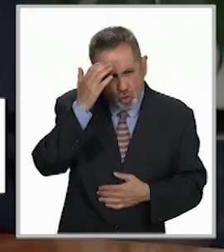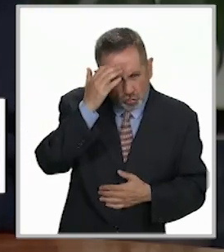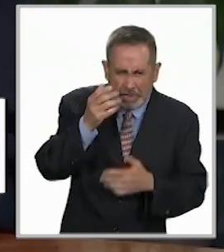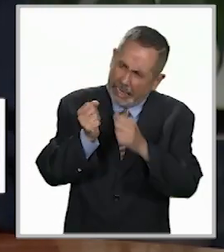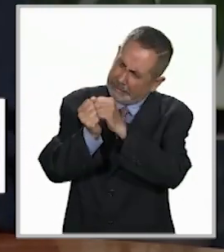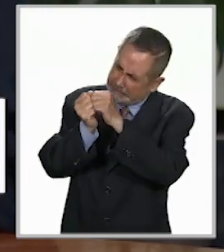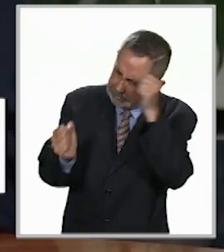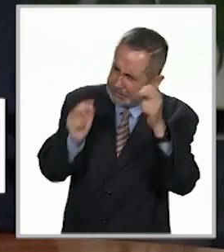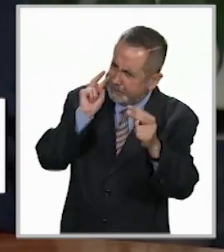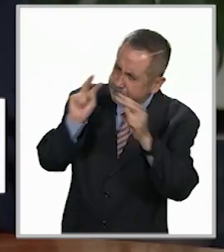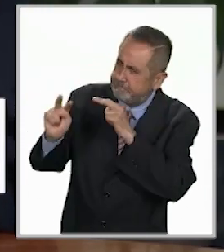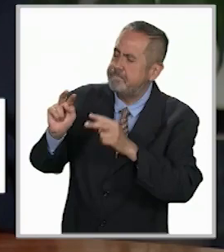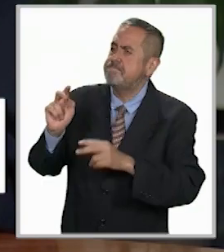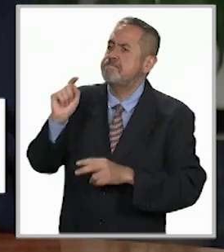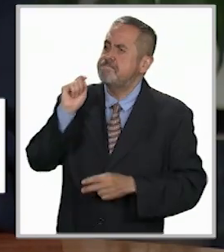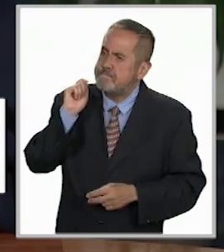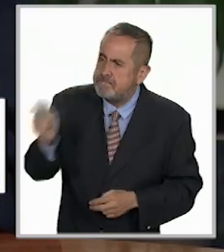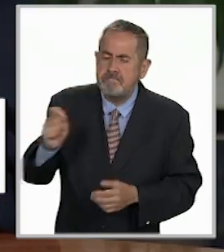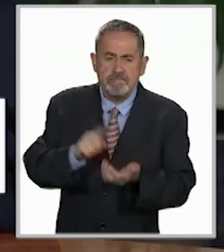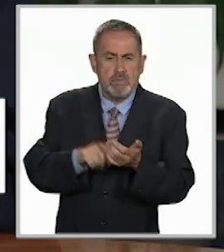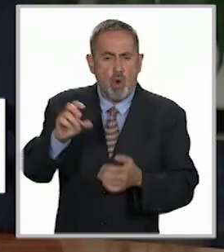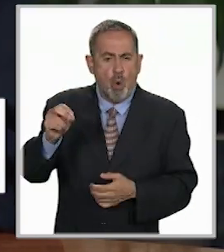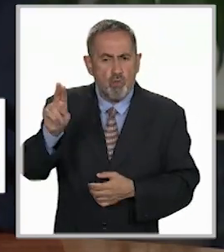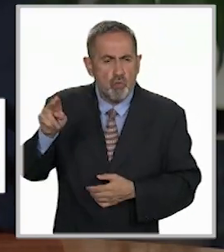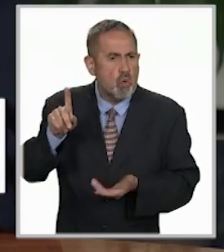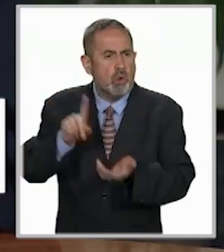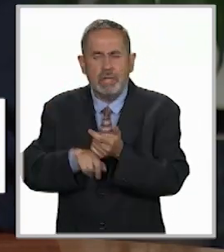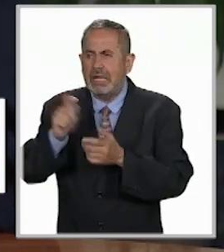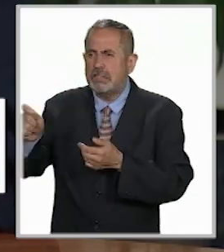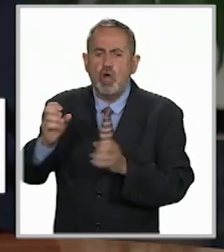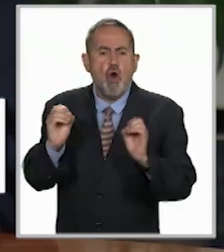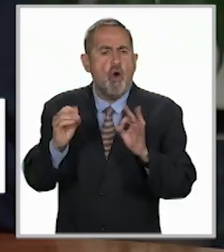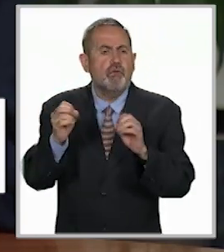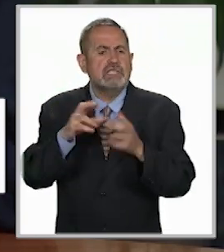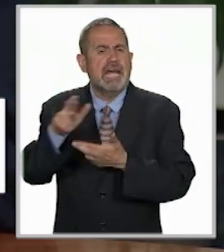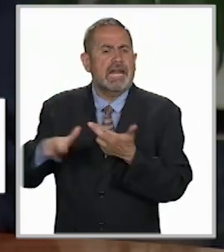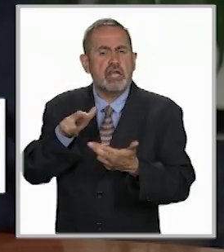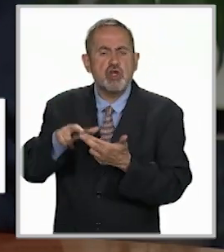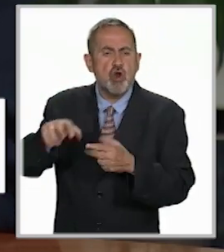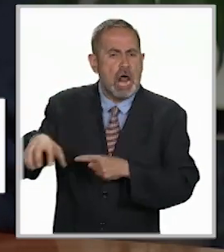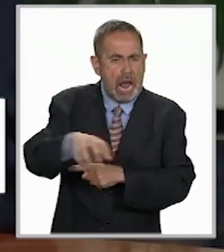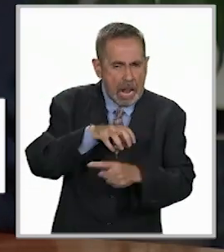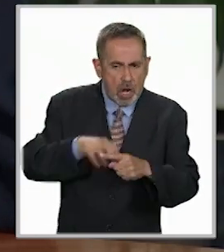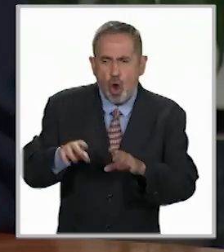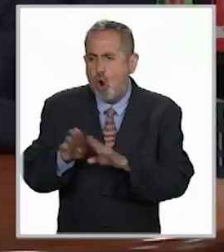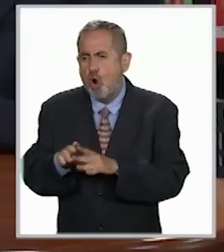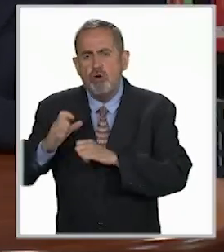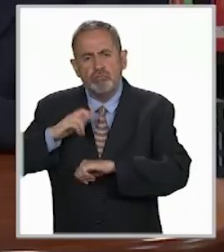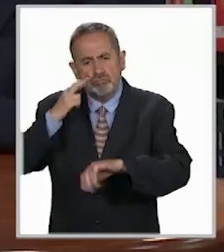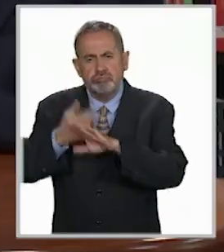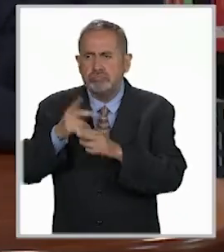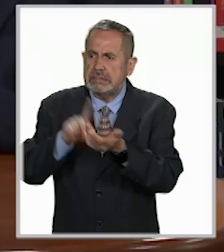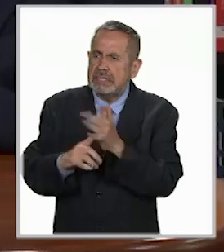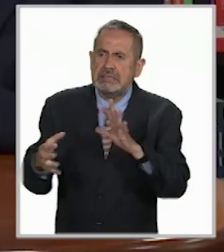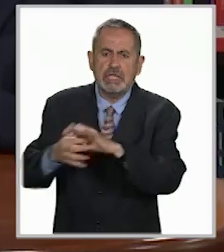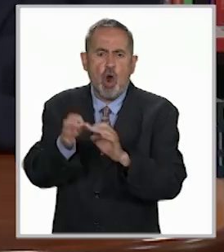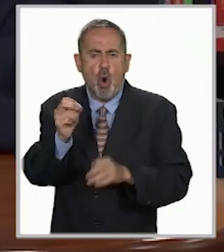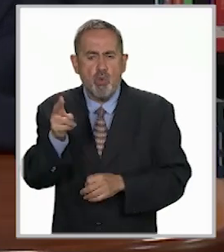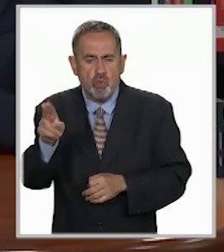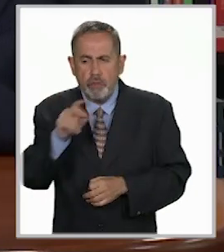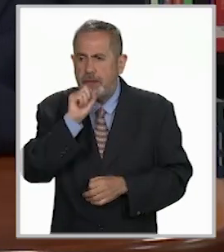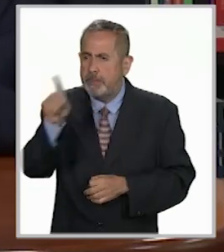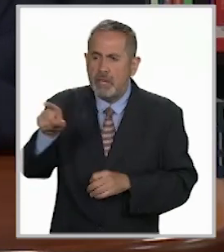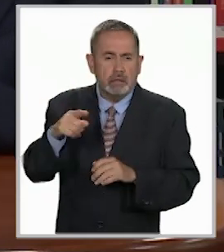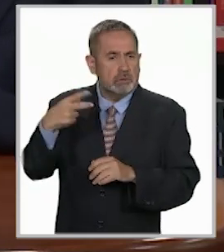perdamos el miedo al sistema de la ONU, que conozcamos no solo la labor de las oficinas regionales, por ejemplo, o de los organismos y órganos que